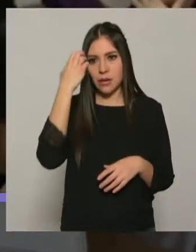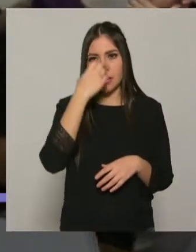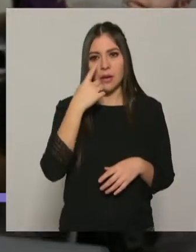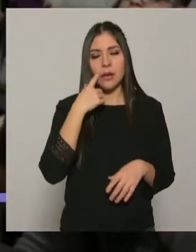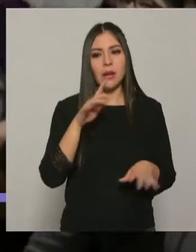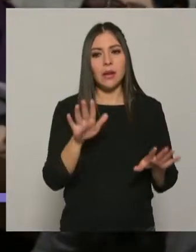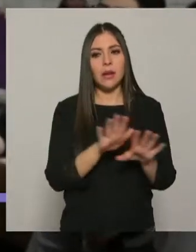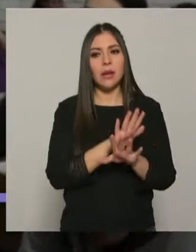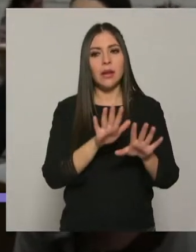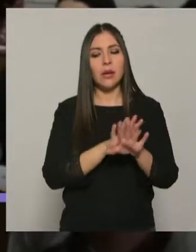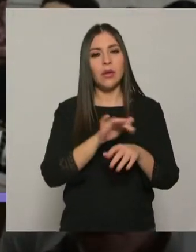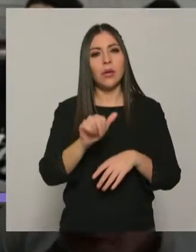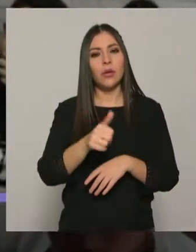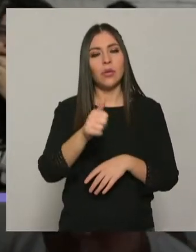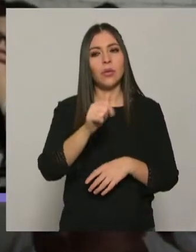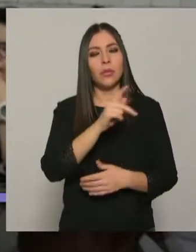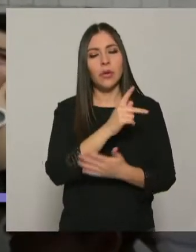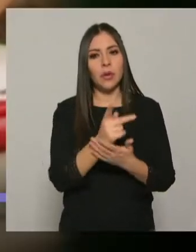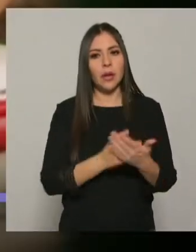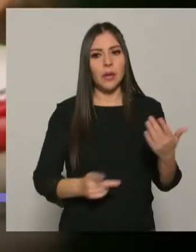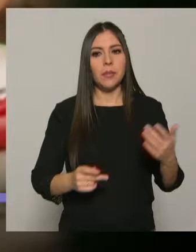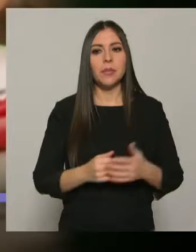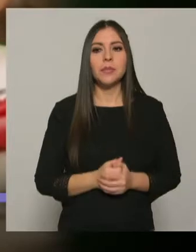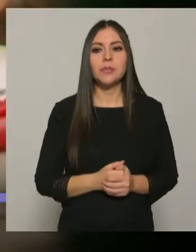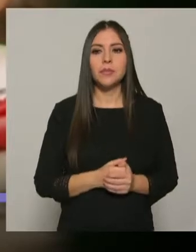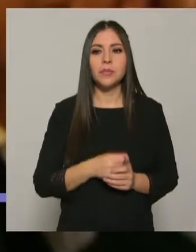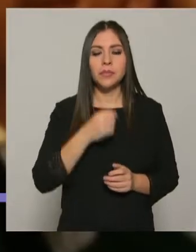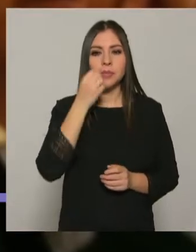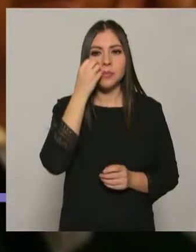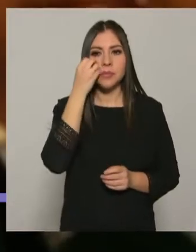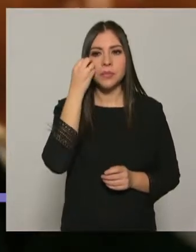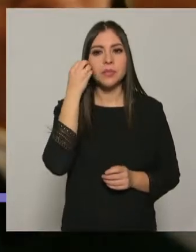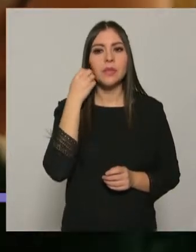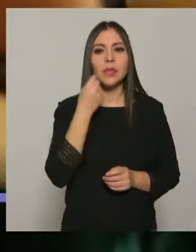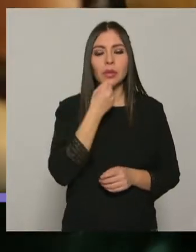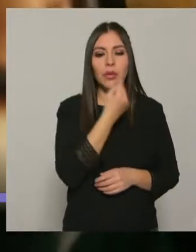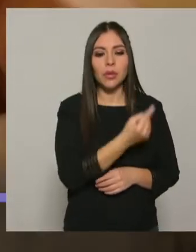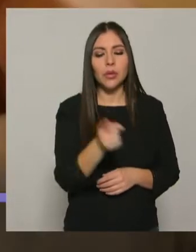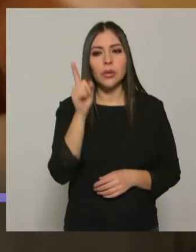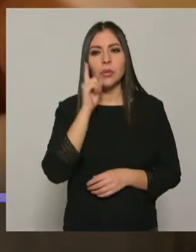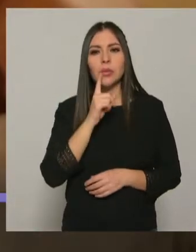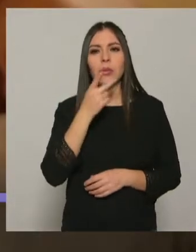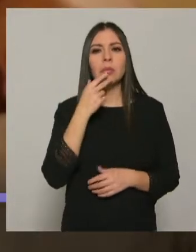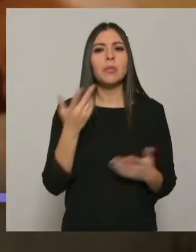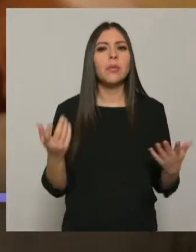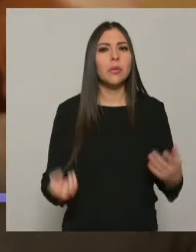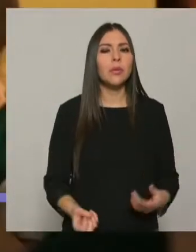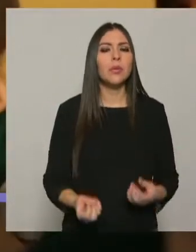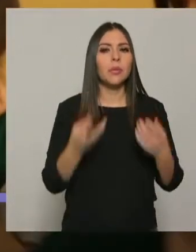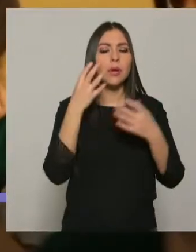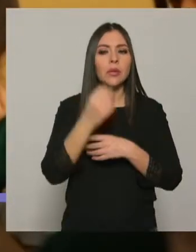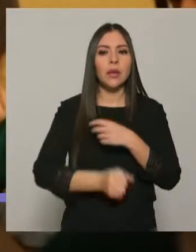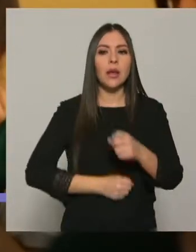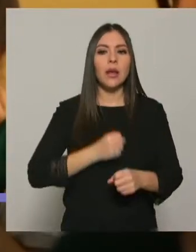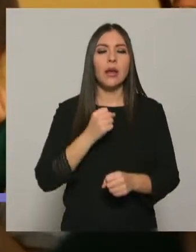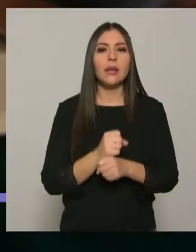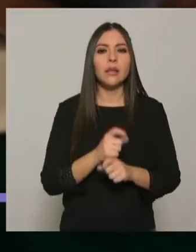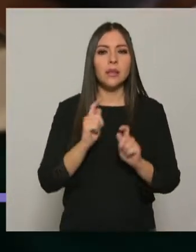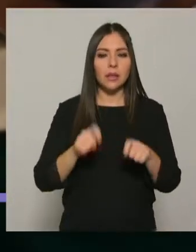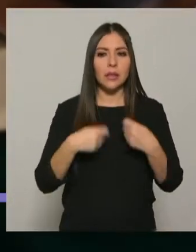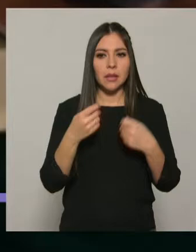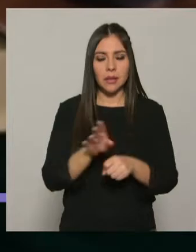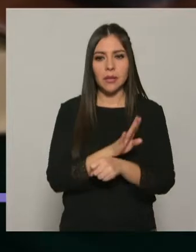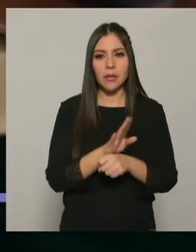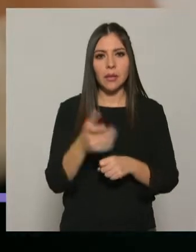otros programas. Claro, Araceli, estos niños y niñas, ¿a partir de qué edades van a poder recibir este beneficio de